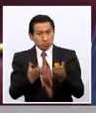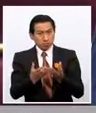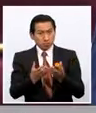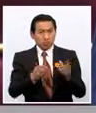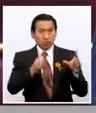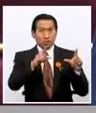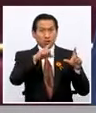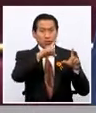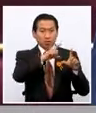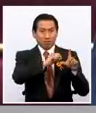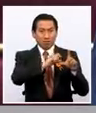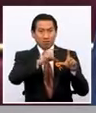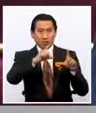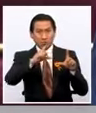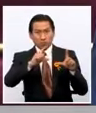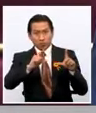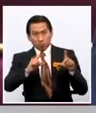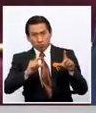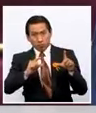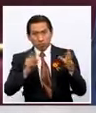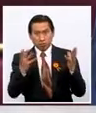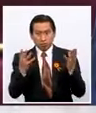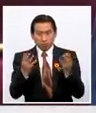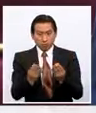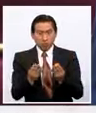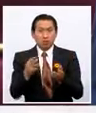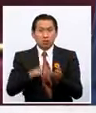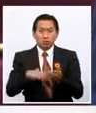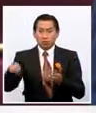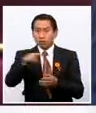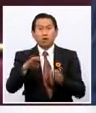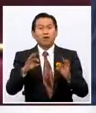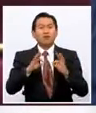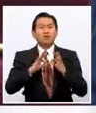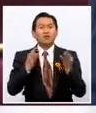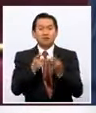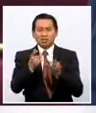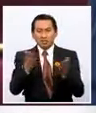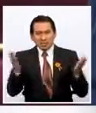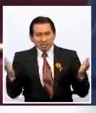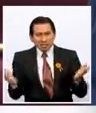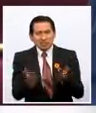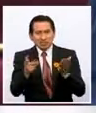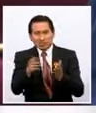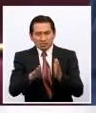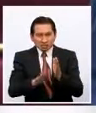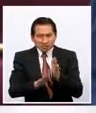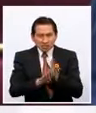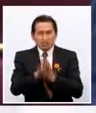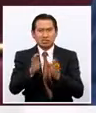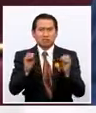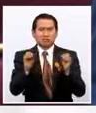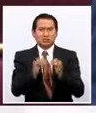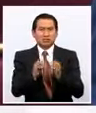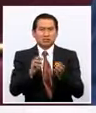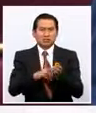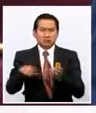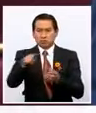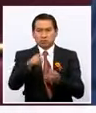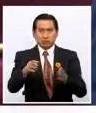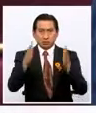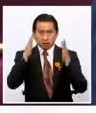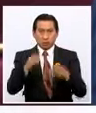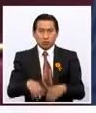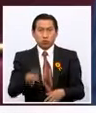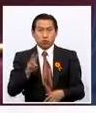tiempo ideal para dar un impulso más a las familias a fin de que salgan adelante y encaren el